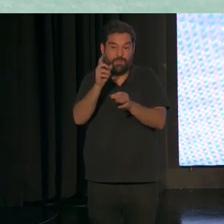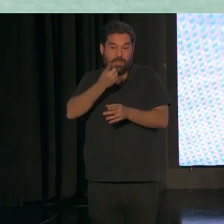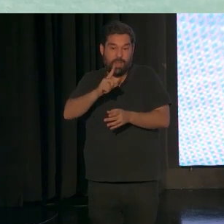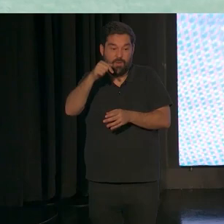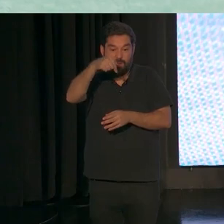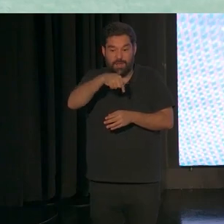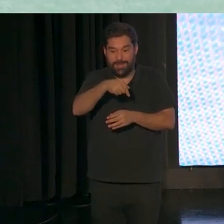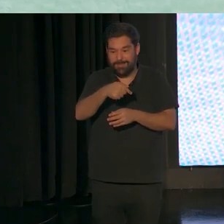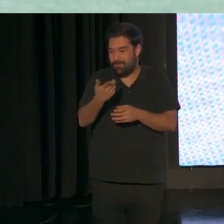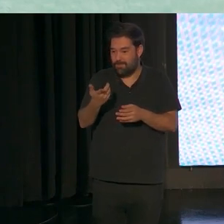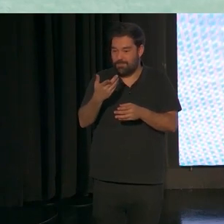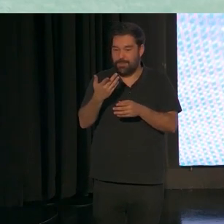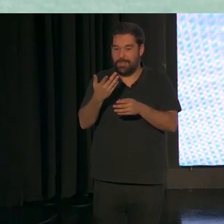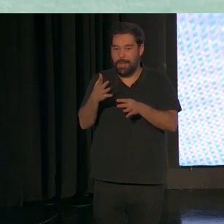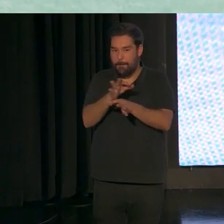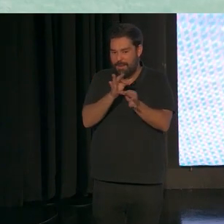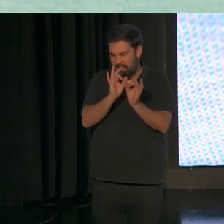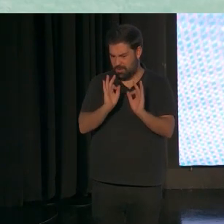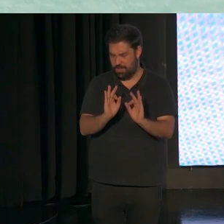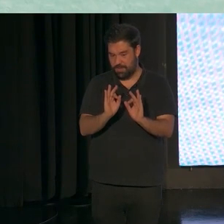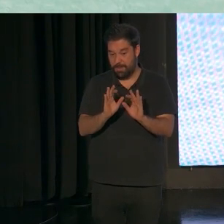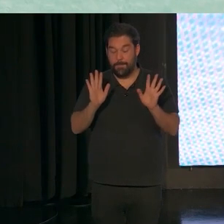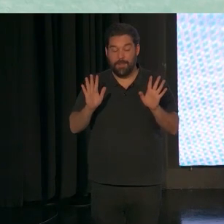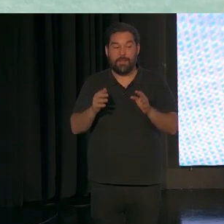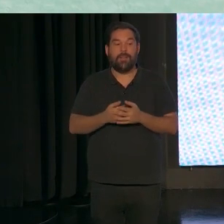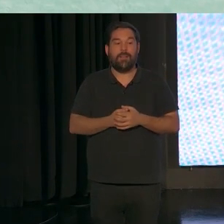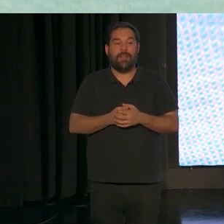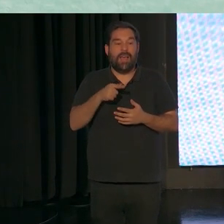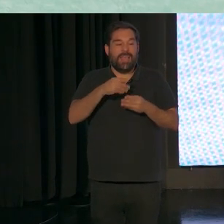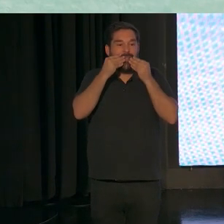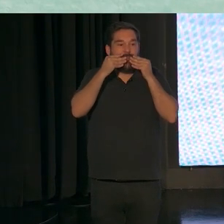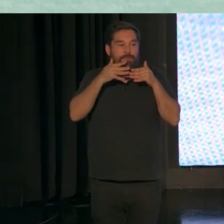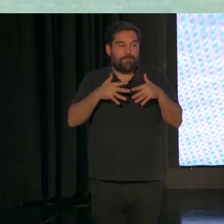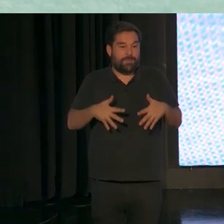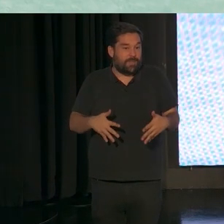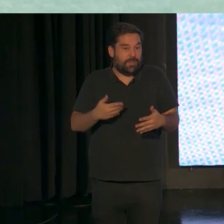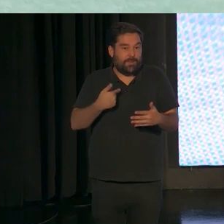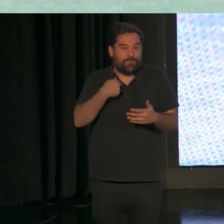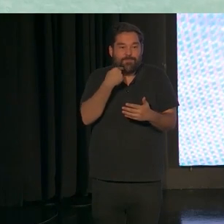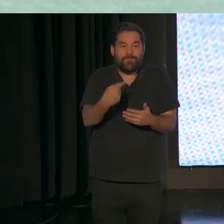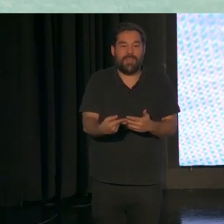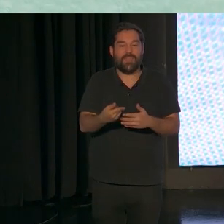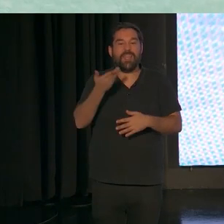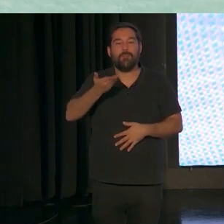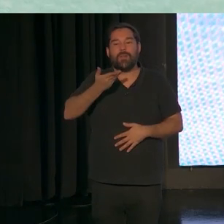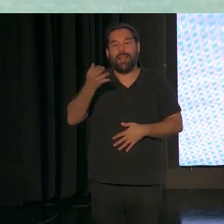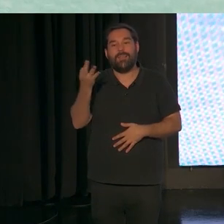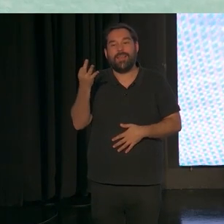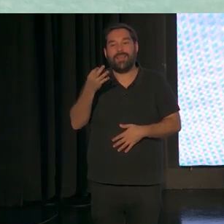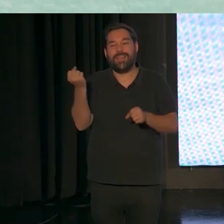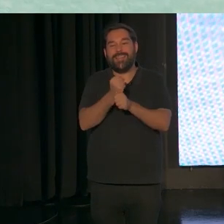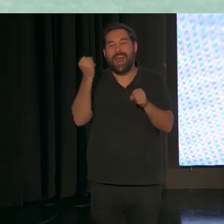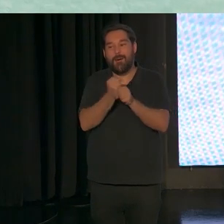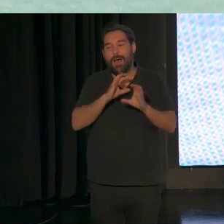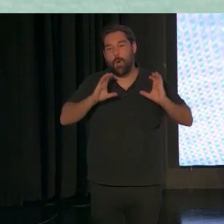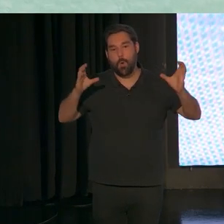se habría dado en esos términos estoy convencida de ello pero bueno un sinfín de historias que me llevan a deciros que es imprescindible un trabajo en